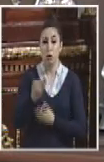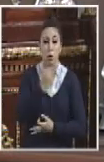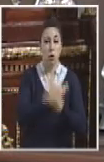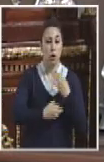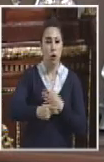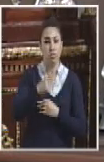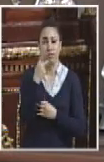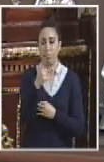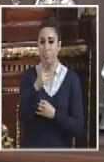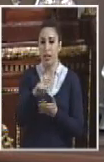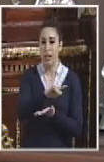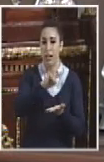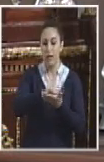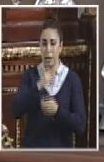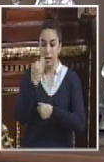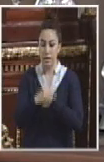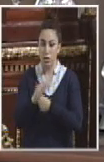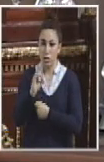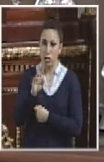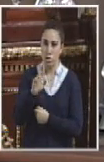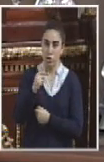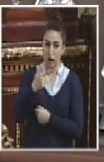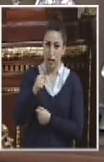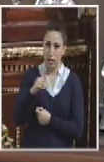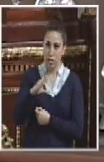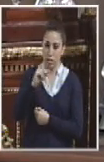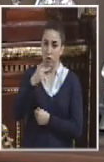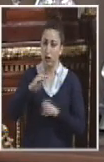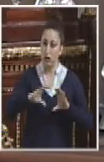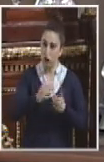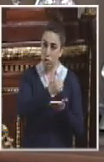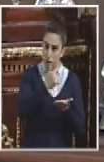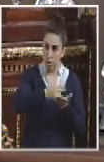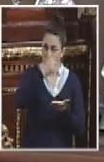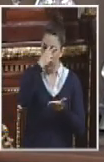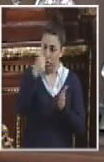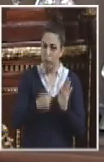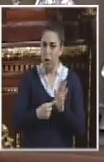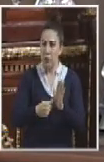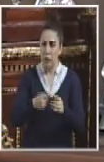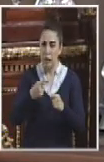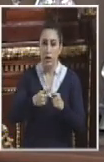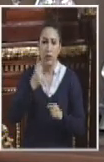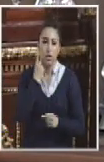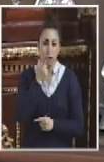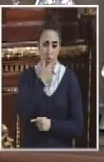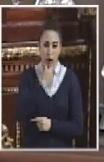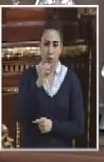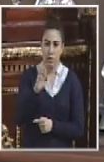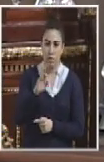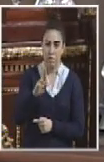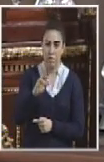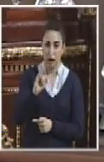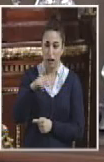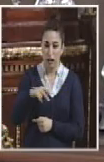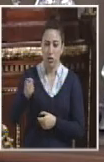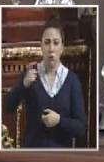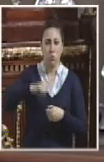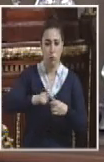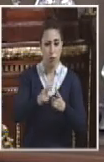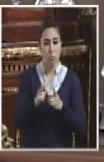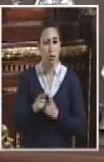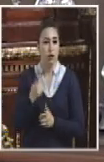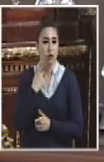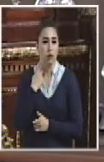de la Ley Orgánica del Congreso de la Ciudad de México, suscrita por el diputado Efraín Morales Sánchez, integrante del Grupo Parlamentario de